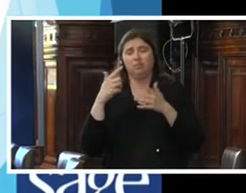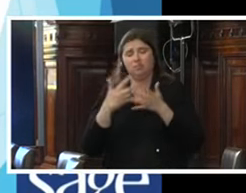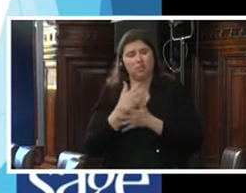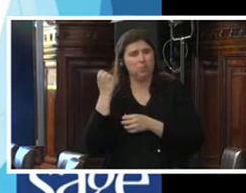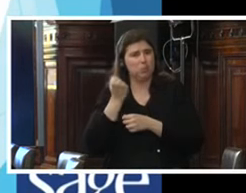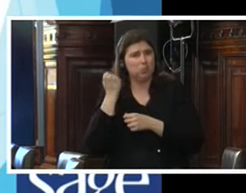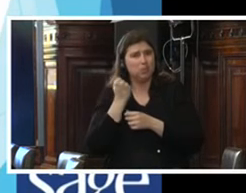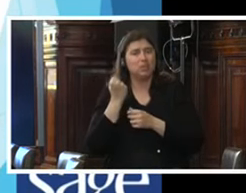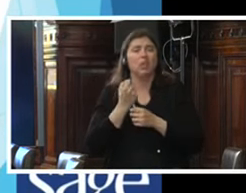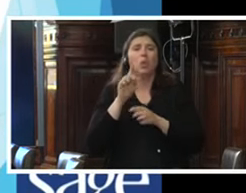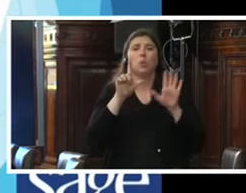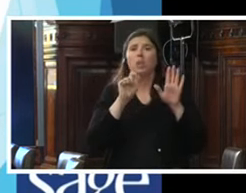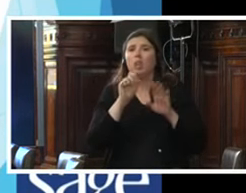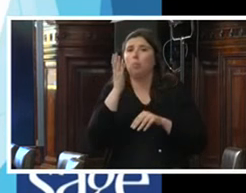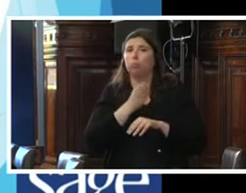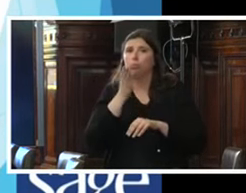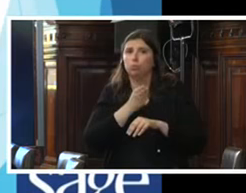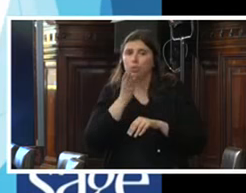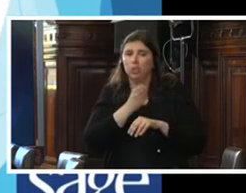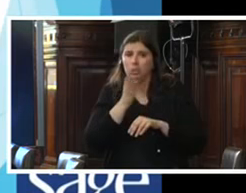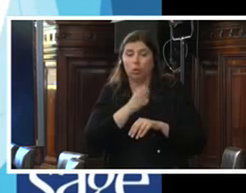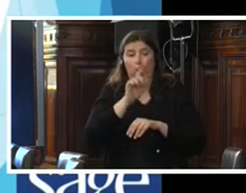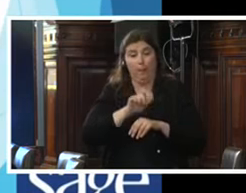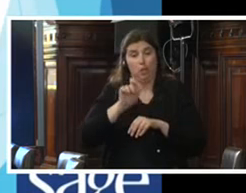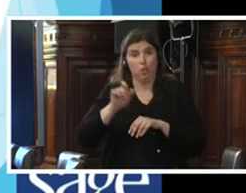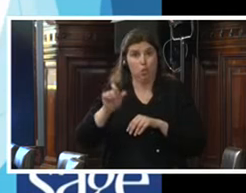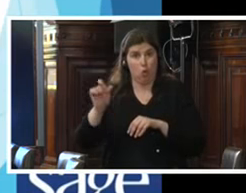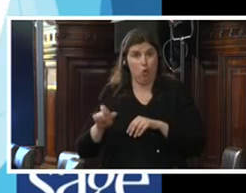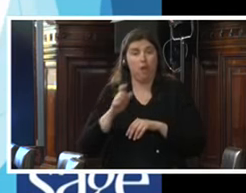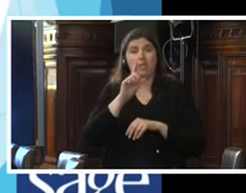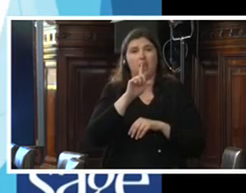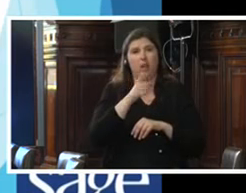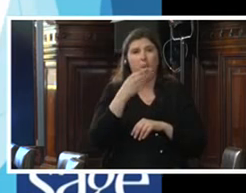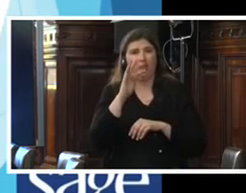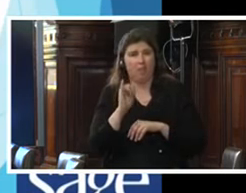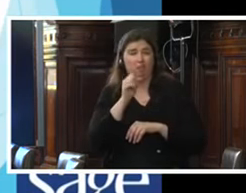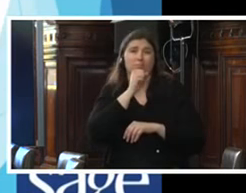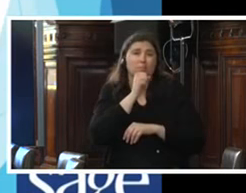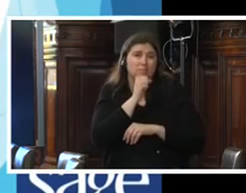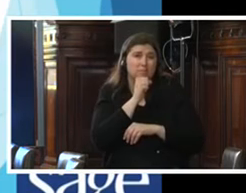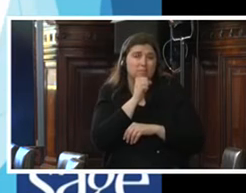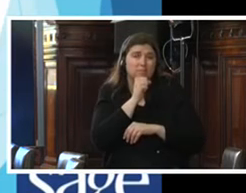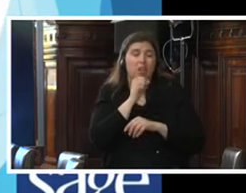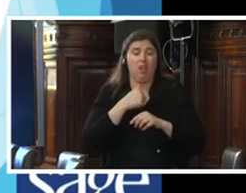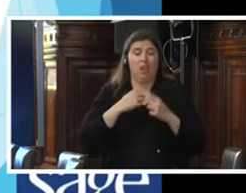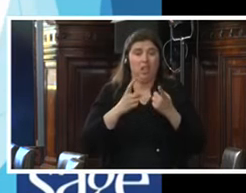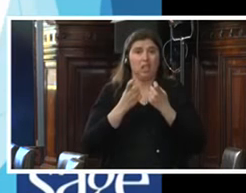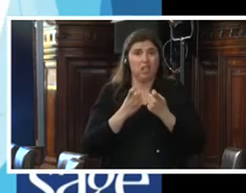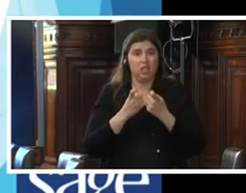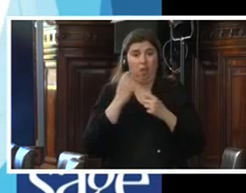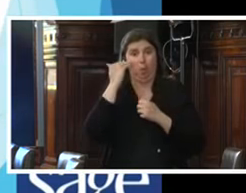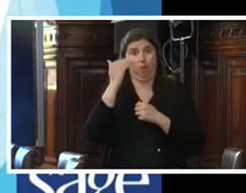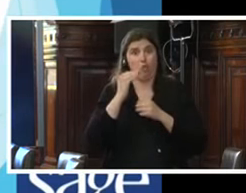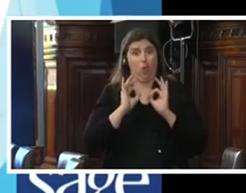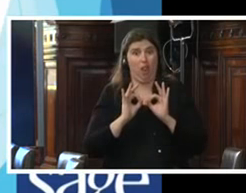ciento la del divisionario states volver cualquier profesional que están en enero antes